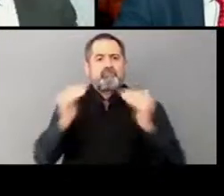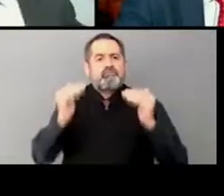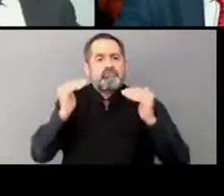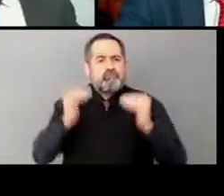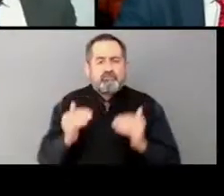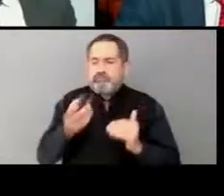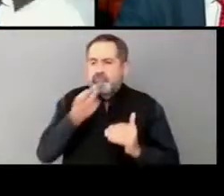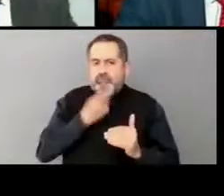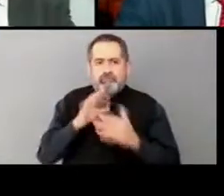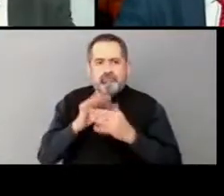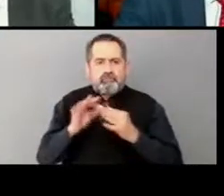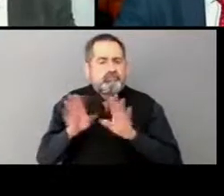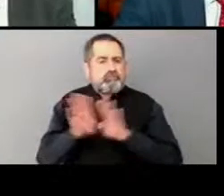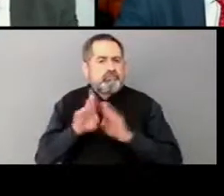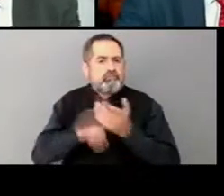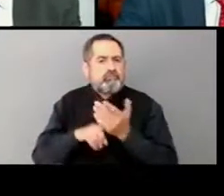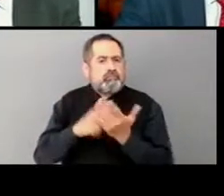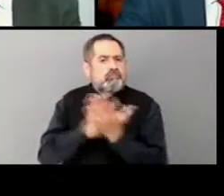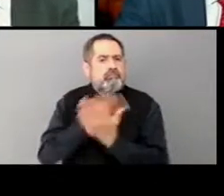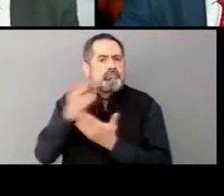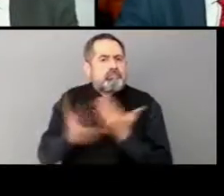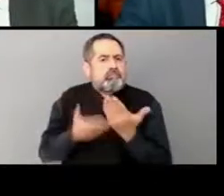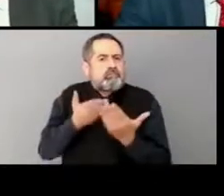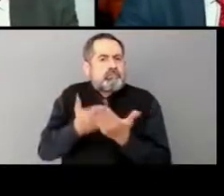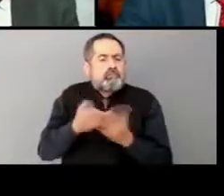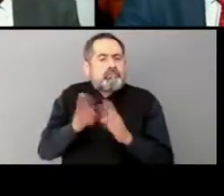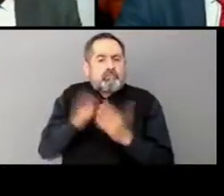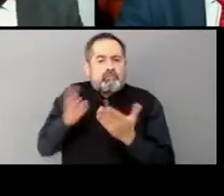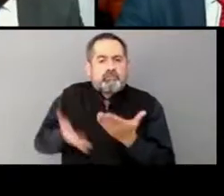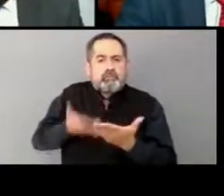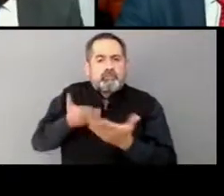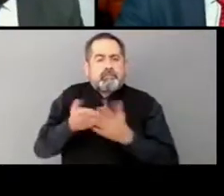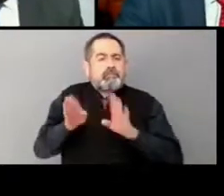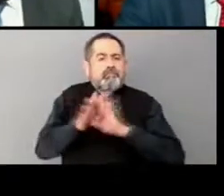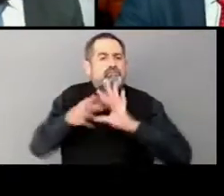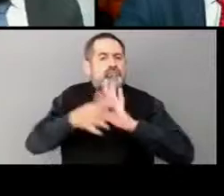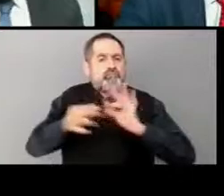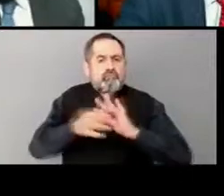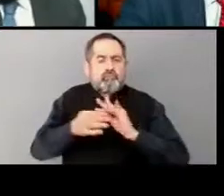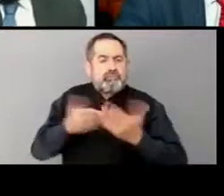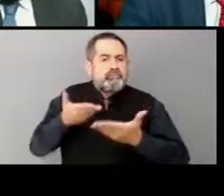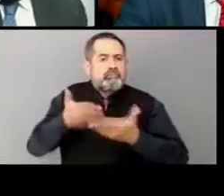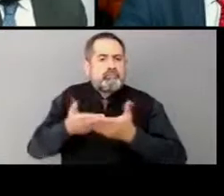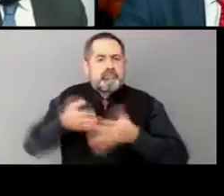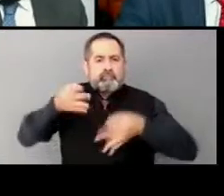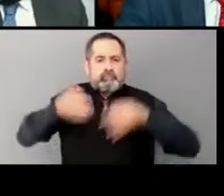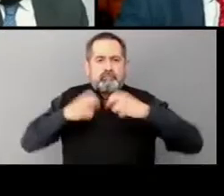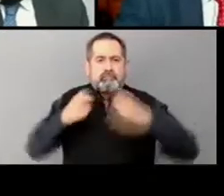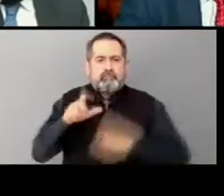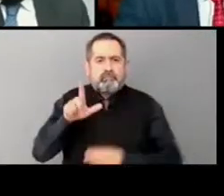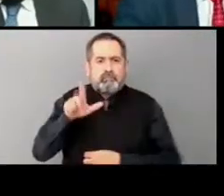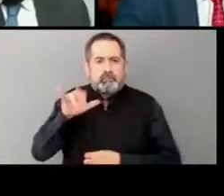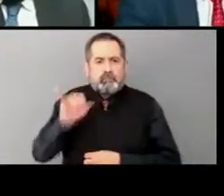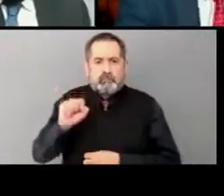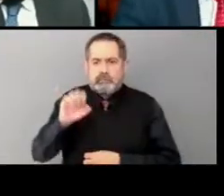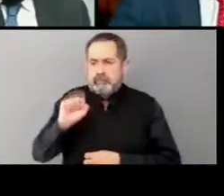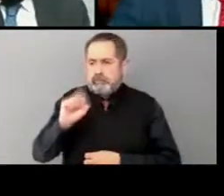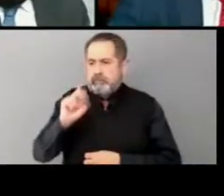cuenta con los proyectos de resolución que somete a consideración de esta sala la ponencia del magistrado Luis Espíndola Morales.